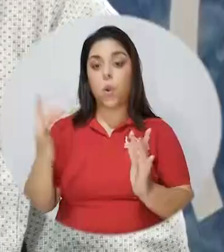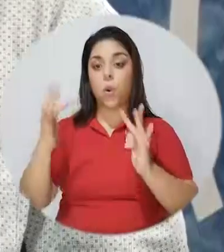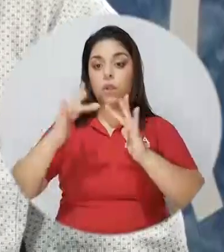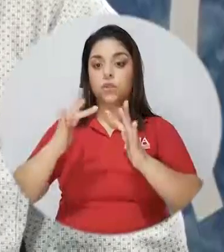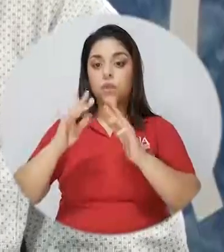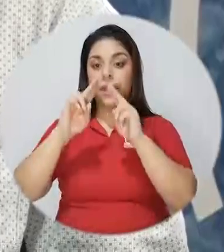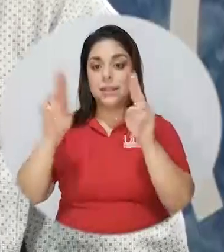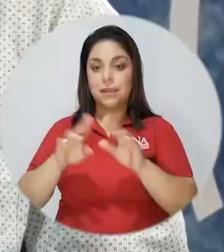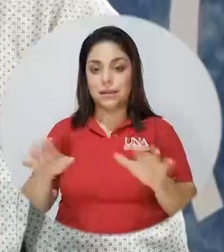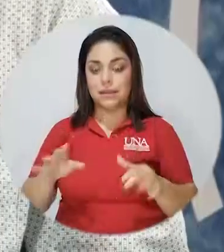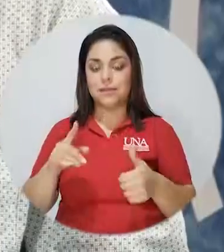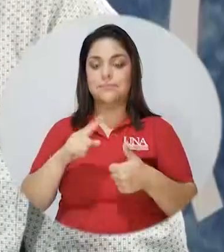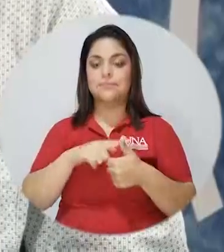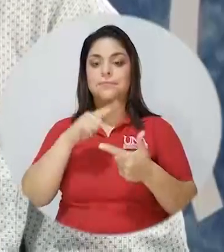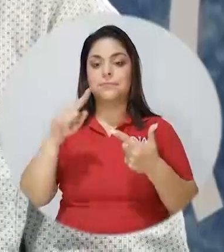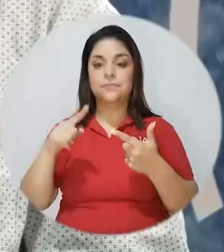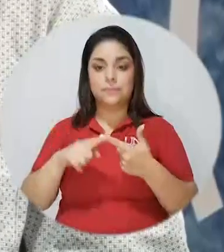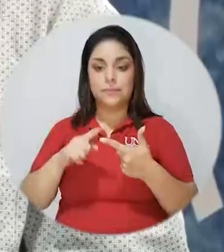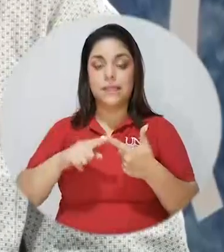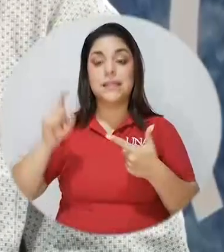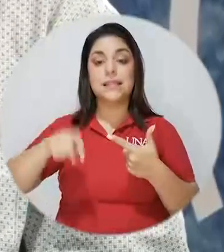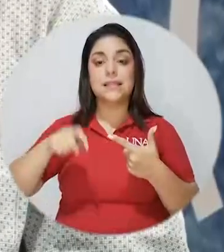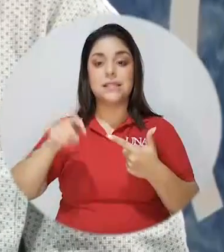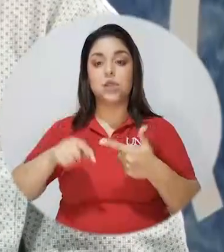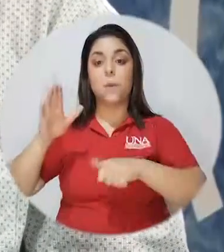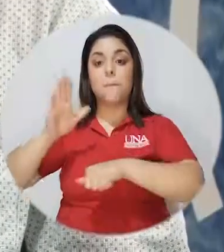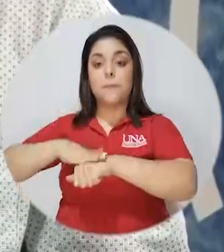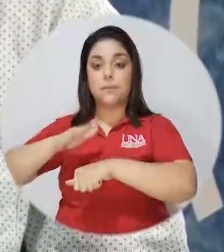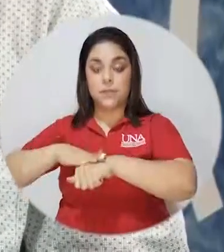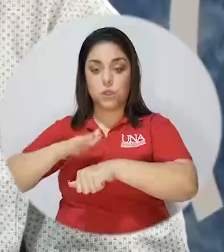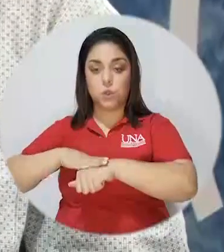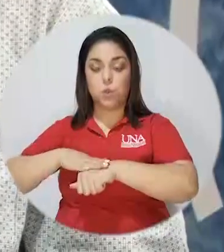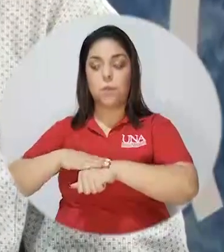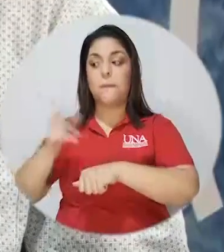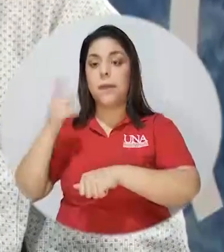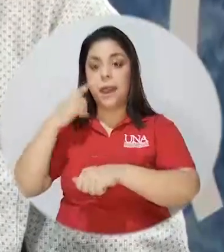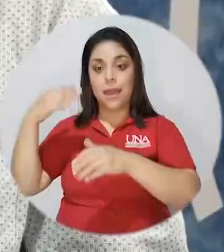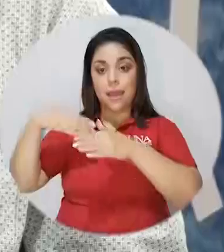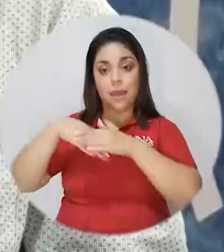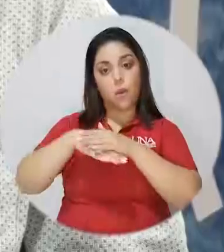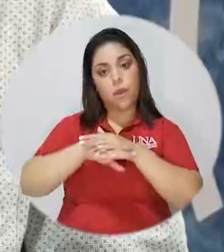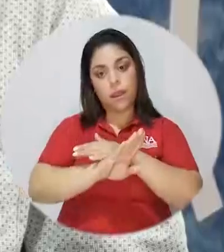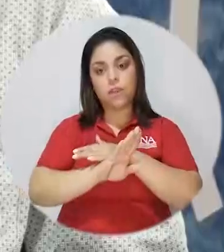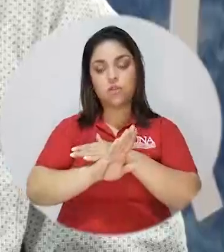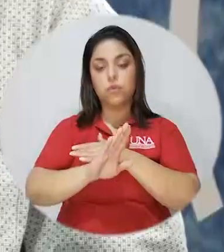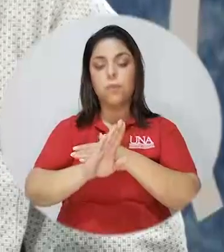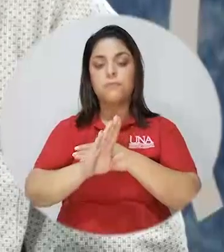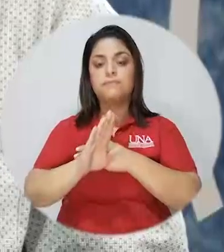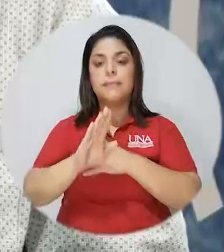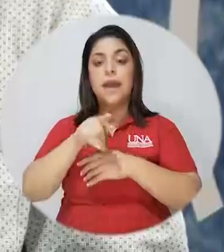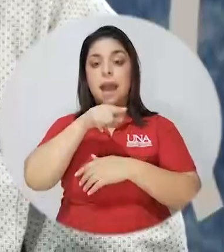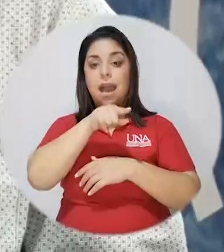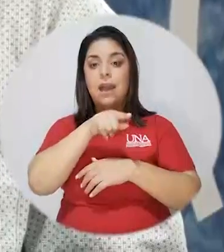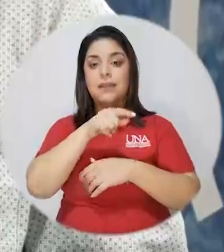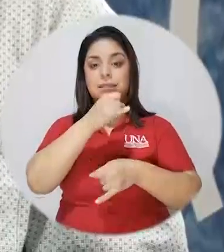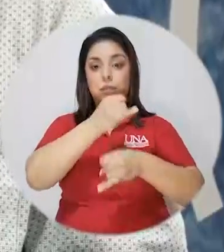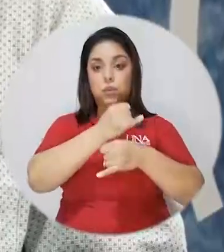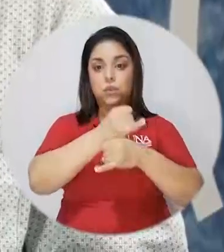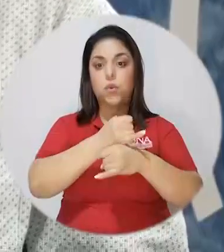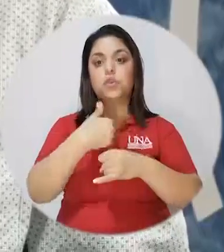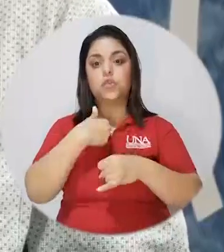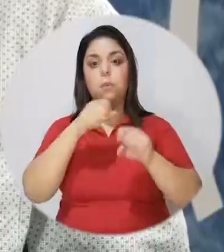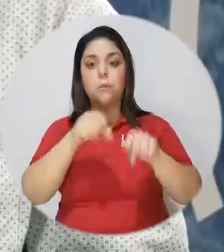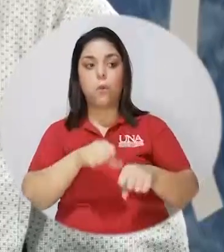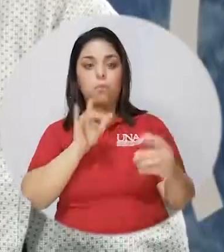conexión a Internet, necesito tener el permiso o el ingreso a las facilidades informáticas de esa